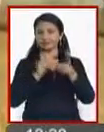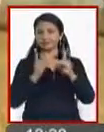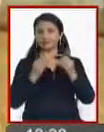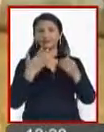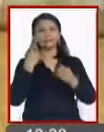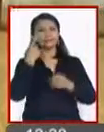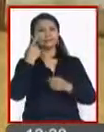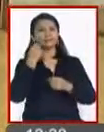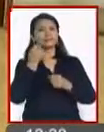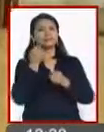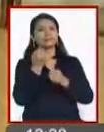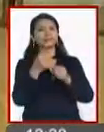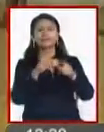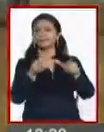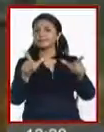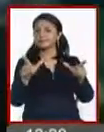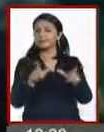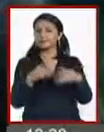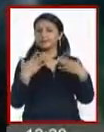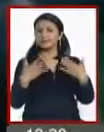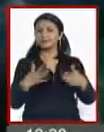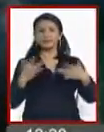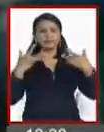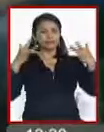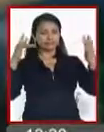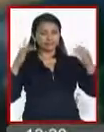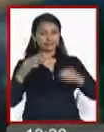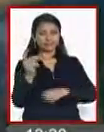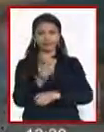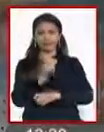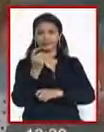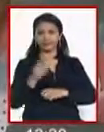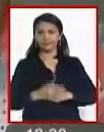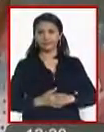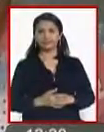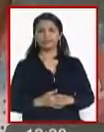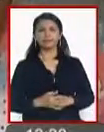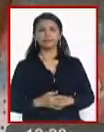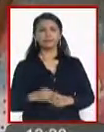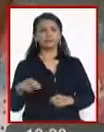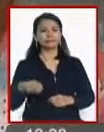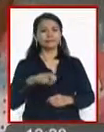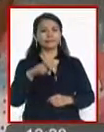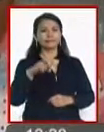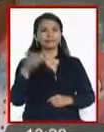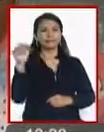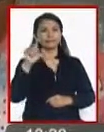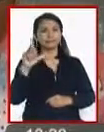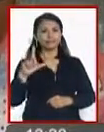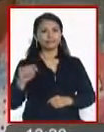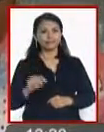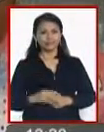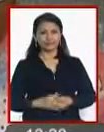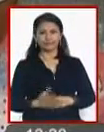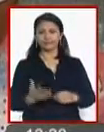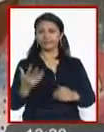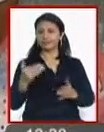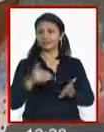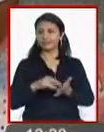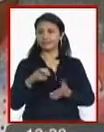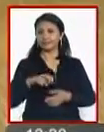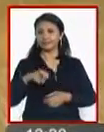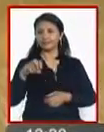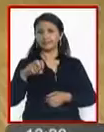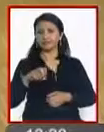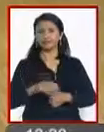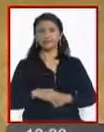la llevó a conocer muchos lugares donde pudo brillar y triunfar. Viajé 2 veces a La Paz, 2 veces viajé